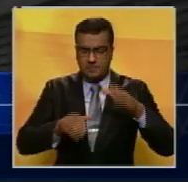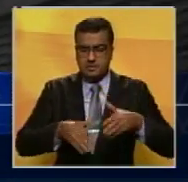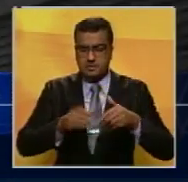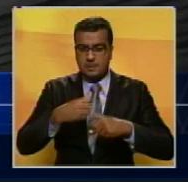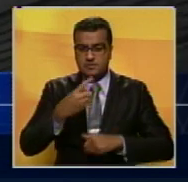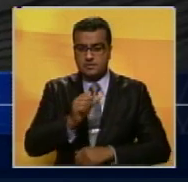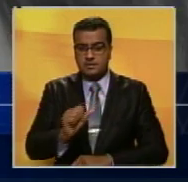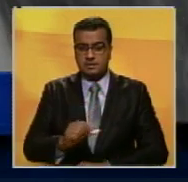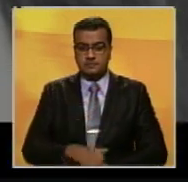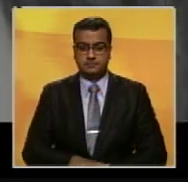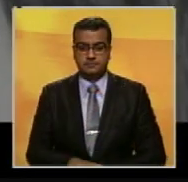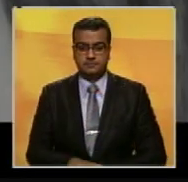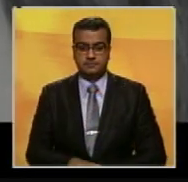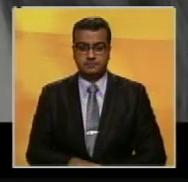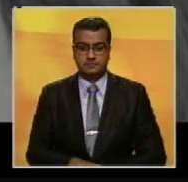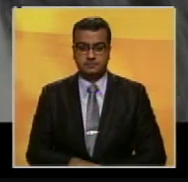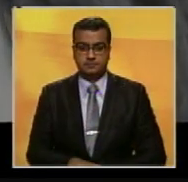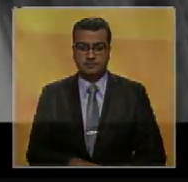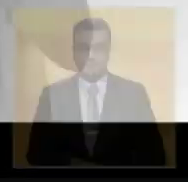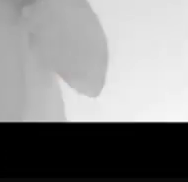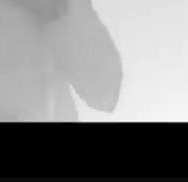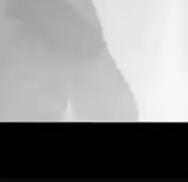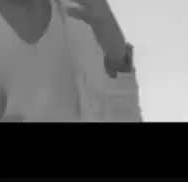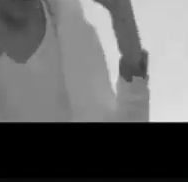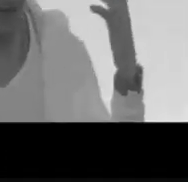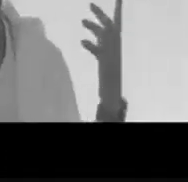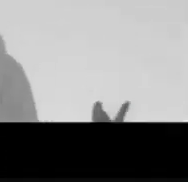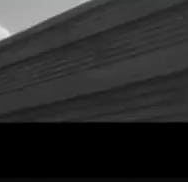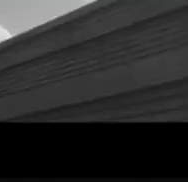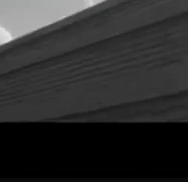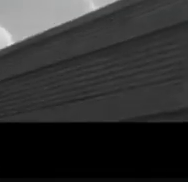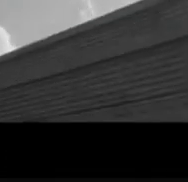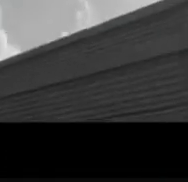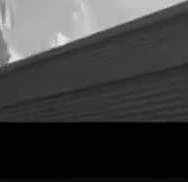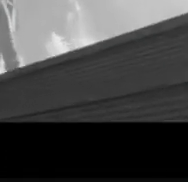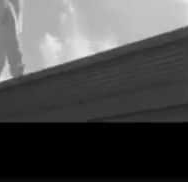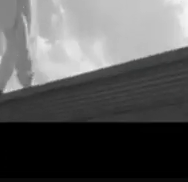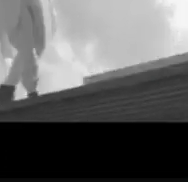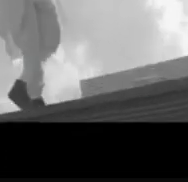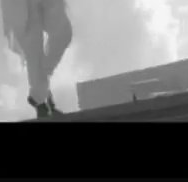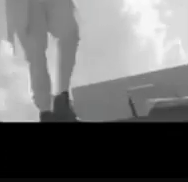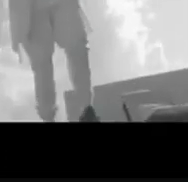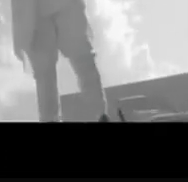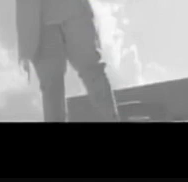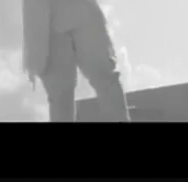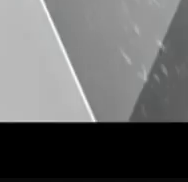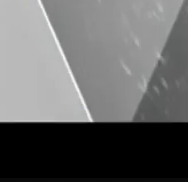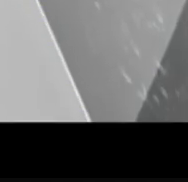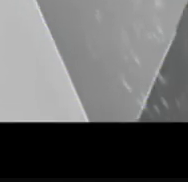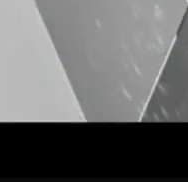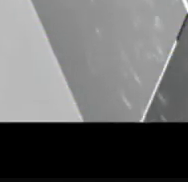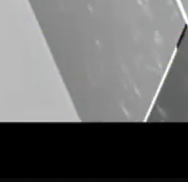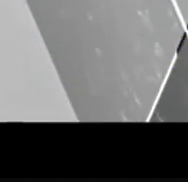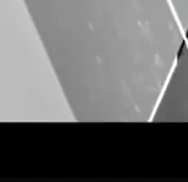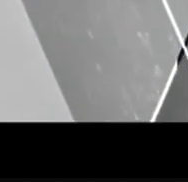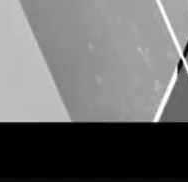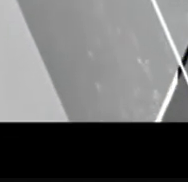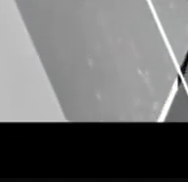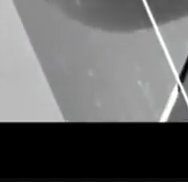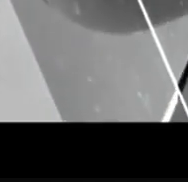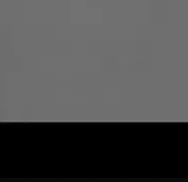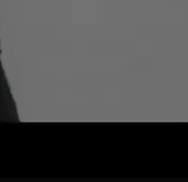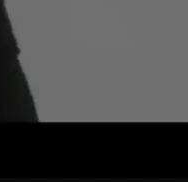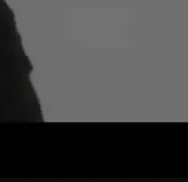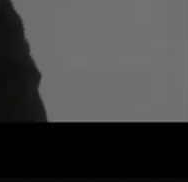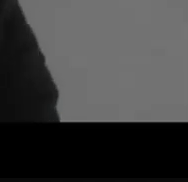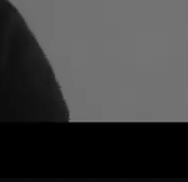la próxima semana. Y que me enamora, amora. Hay